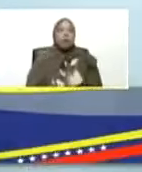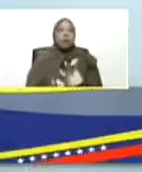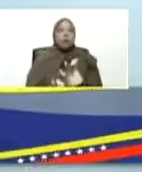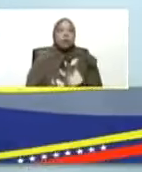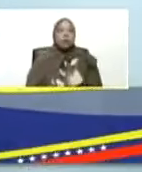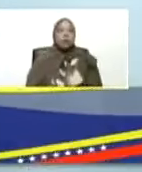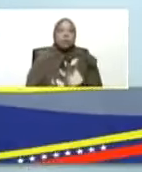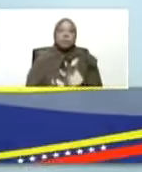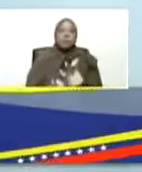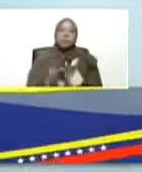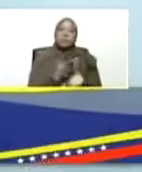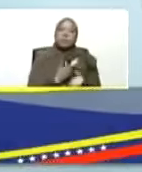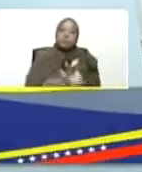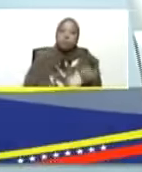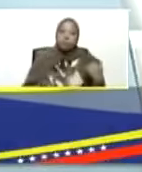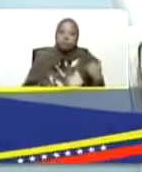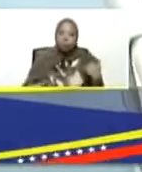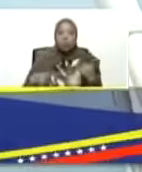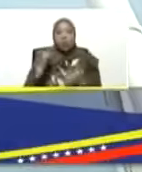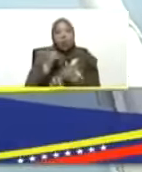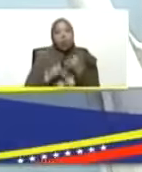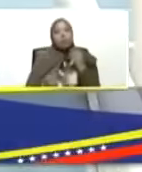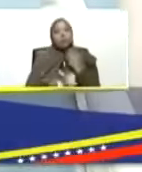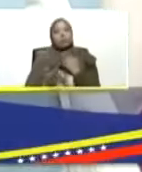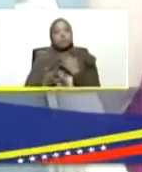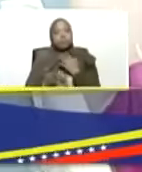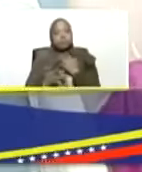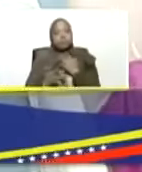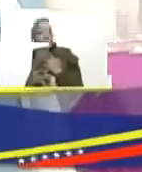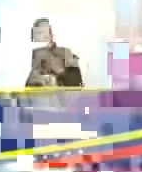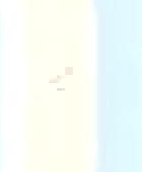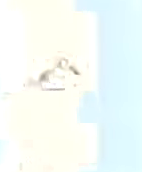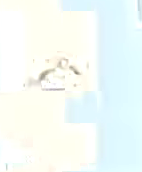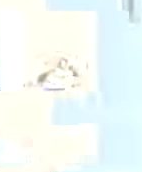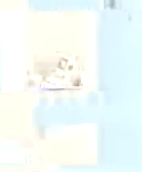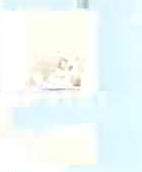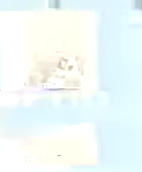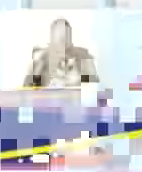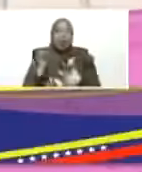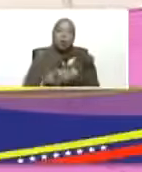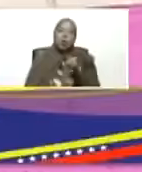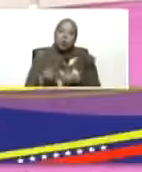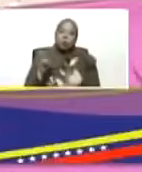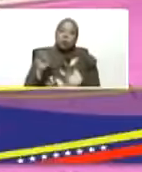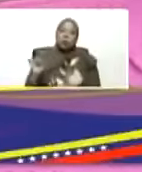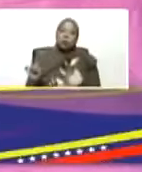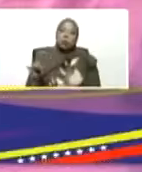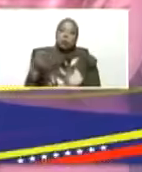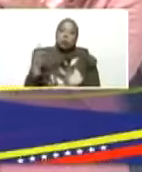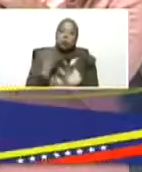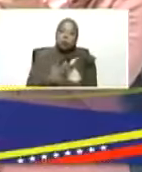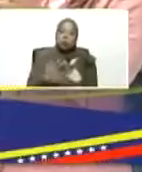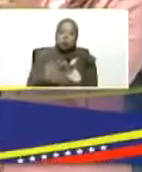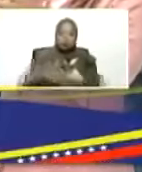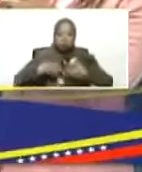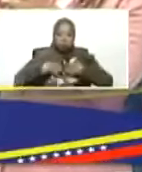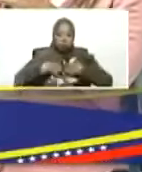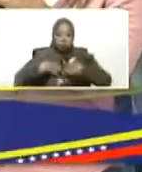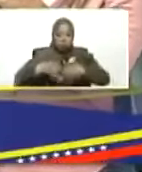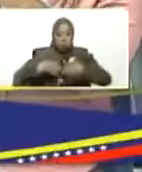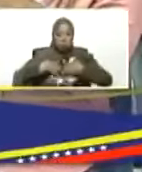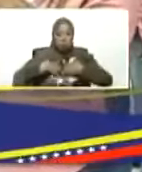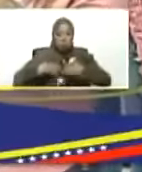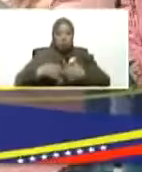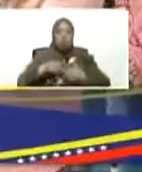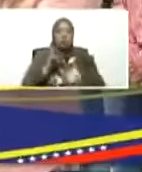Y presidente, tenemos equipos de última tecnología que permiten salvar vidas. Es decir, tenemos en el área de trauma shock, que es el área de